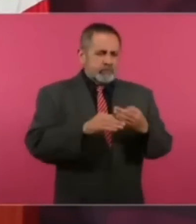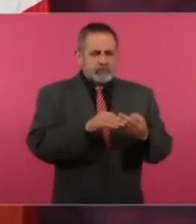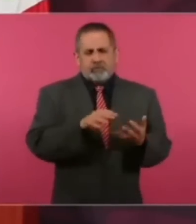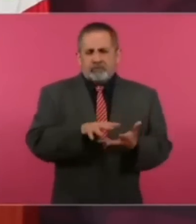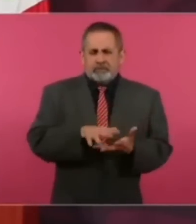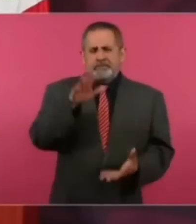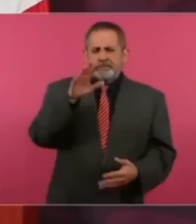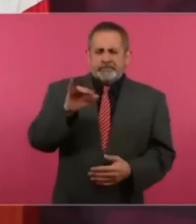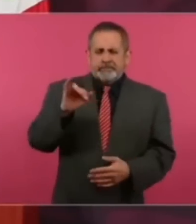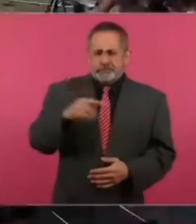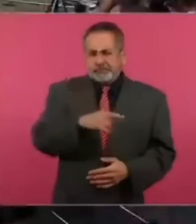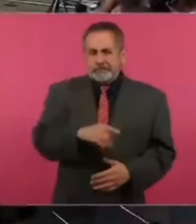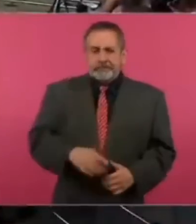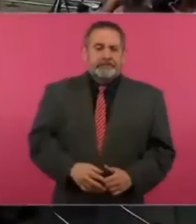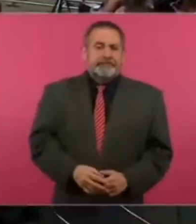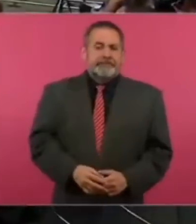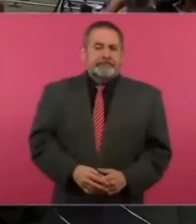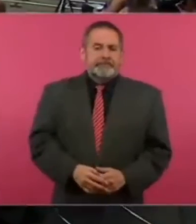mayoría.